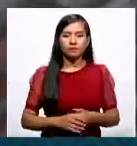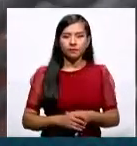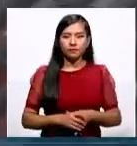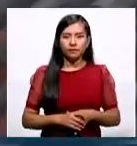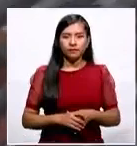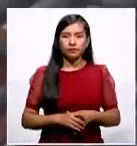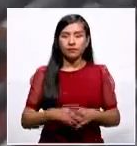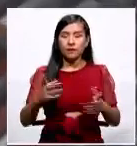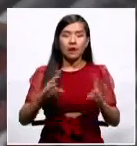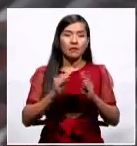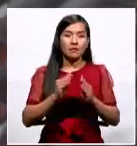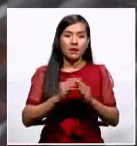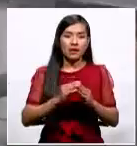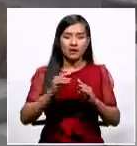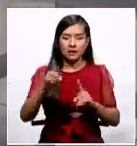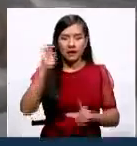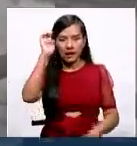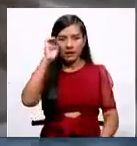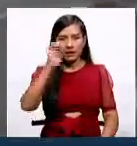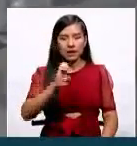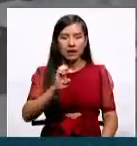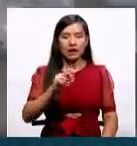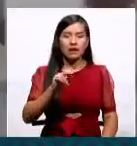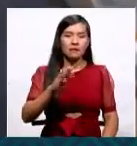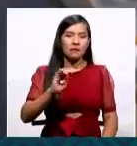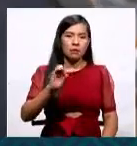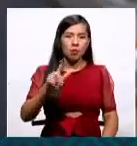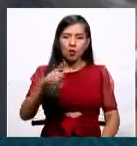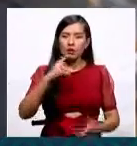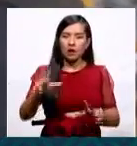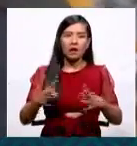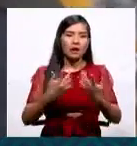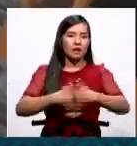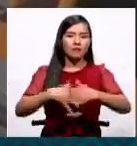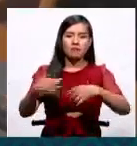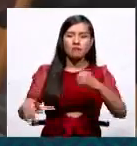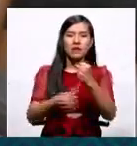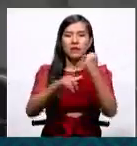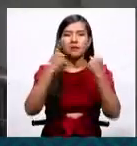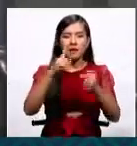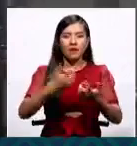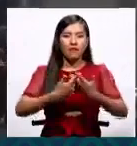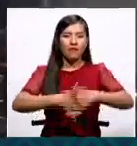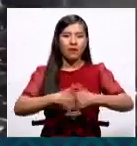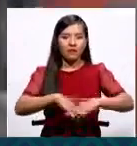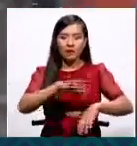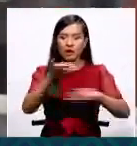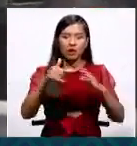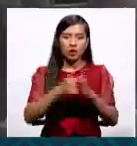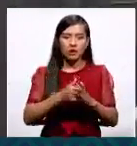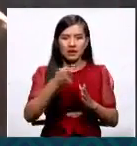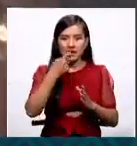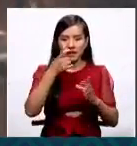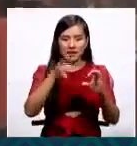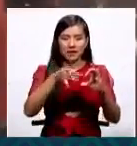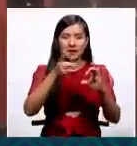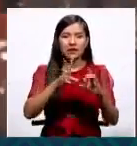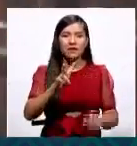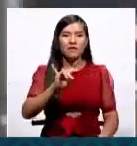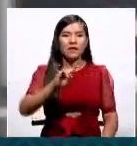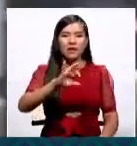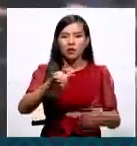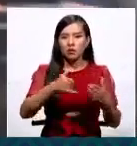La estatal Envases de Vidrios de Bolivia, Emibol, se consolida como empresa líder en la fabricación de envases tras aprobar una auditoría internacional, renovar